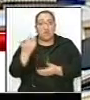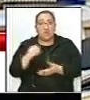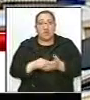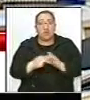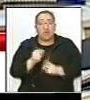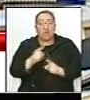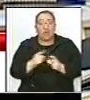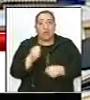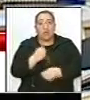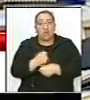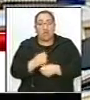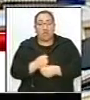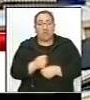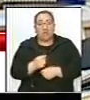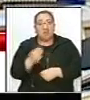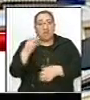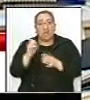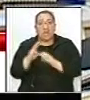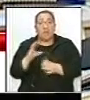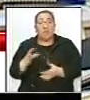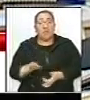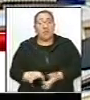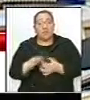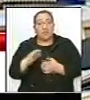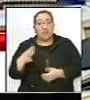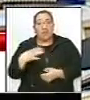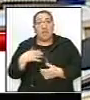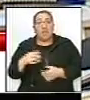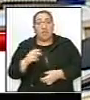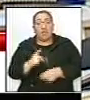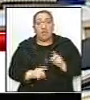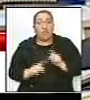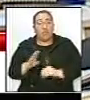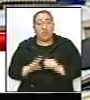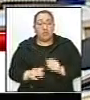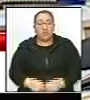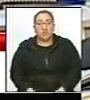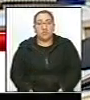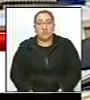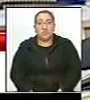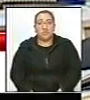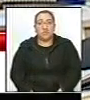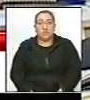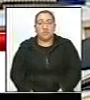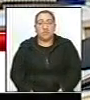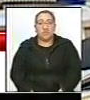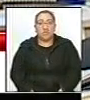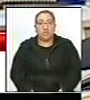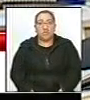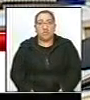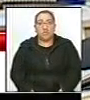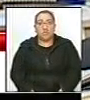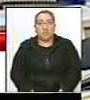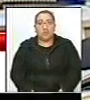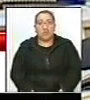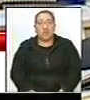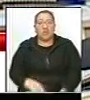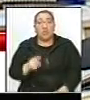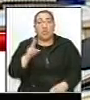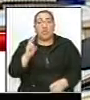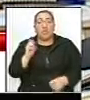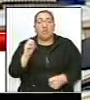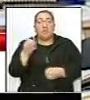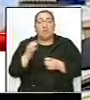para algunos productos minerales particularmente ya variaron de precio, lo cual supone que hay que hacer algunos ajustes presupuestales de